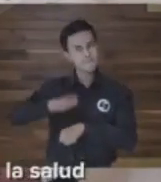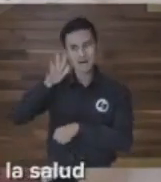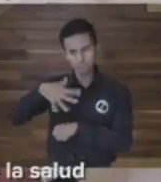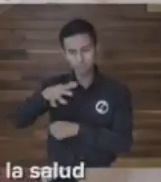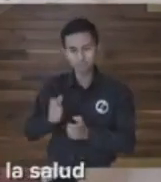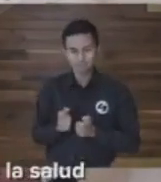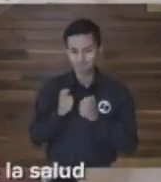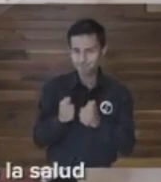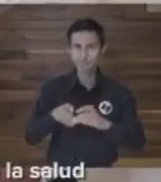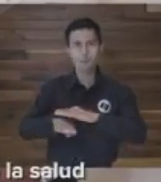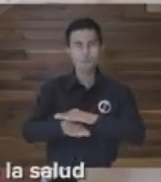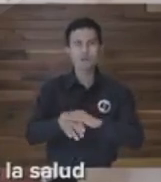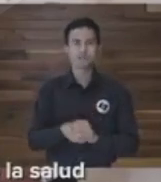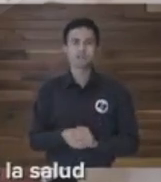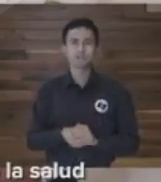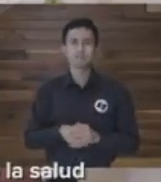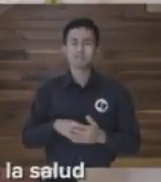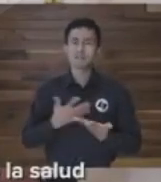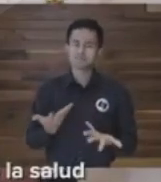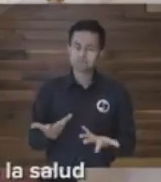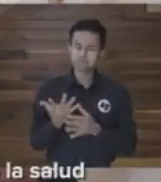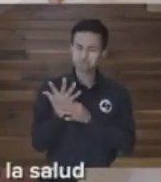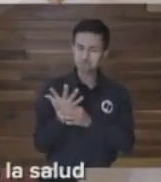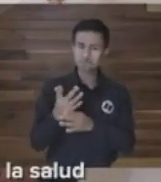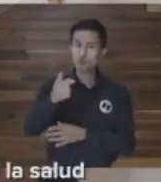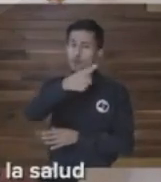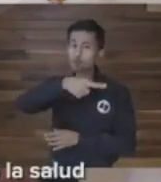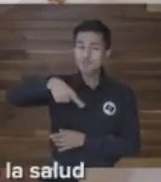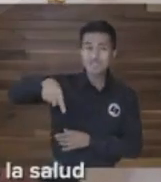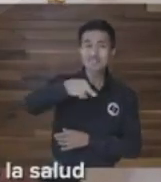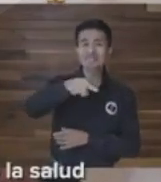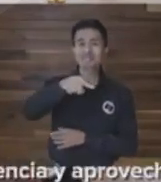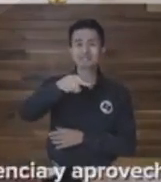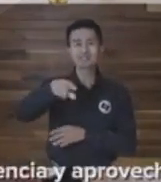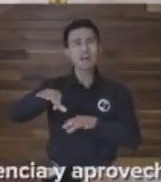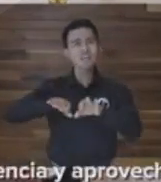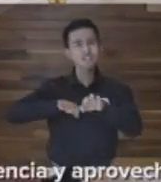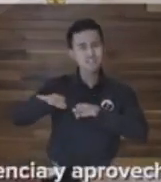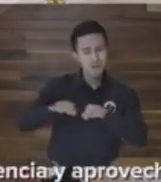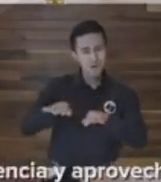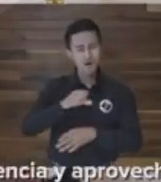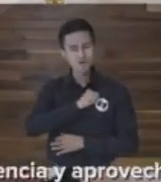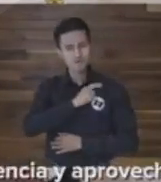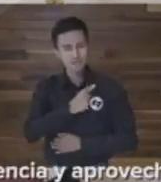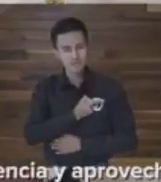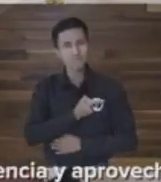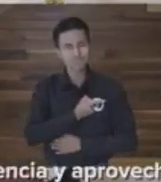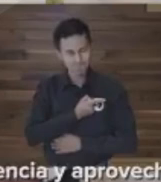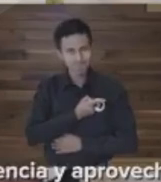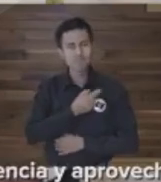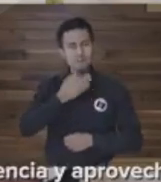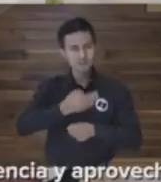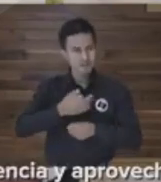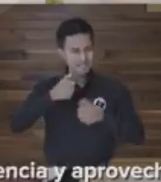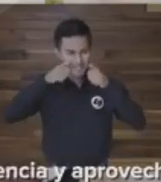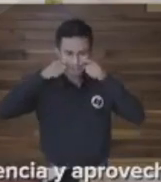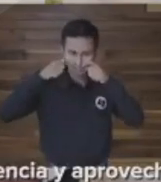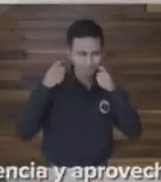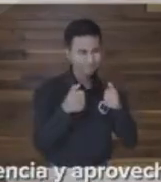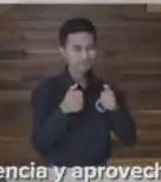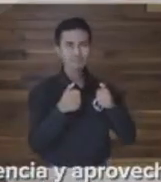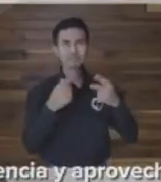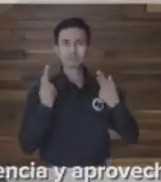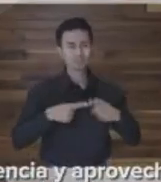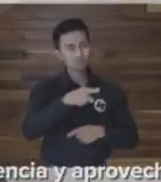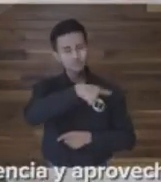y los trabajadores de la salud, que como guerreros están comprometidos con la sociedad, atendiendo en la primera línea a los pacientes en esta